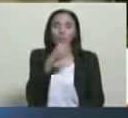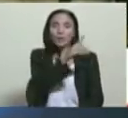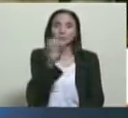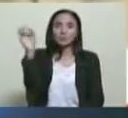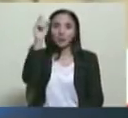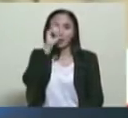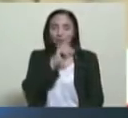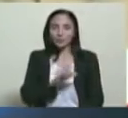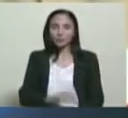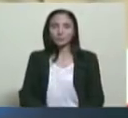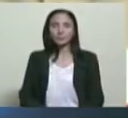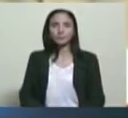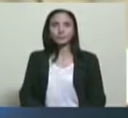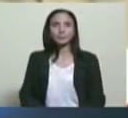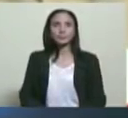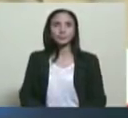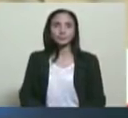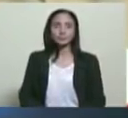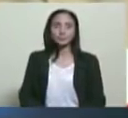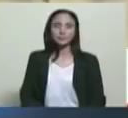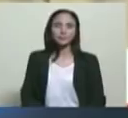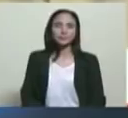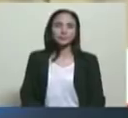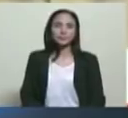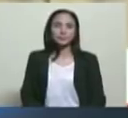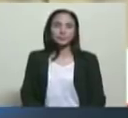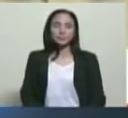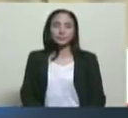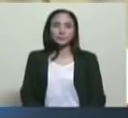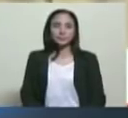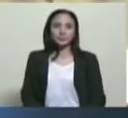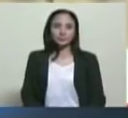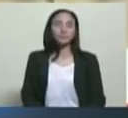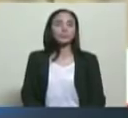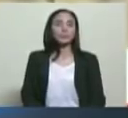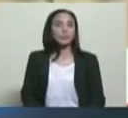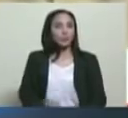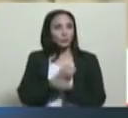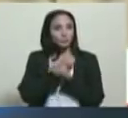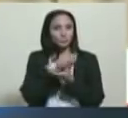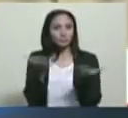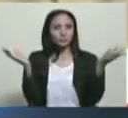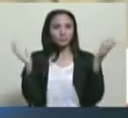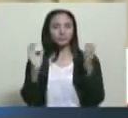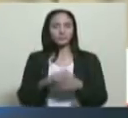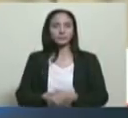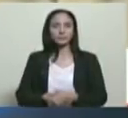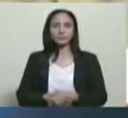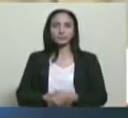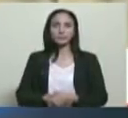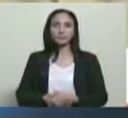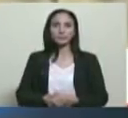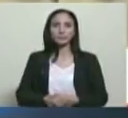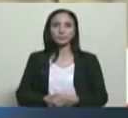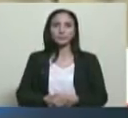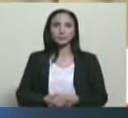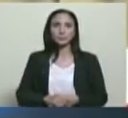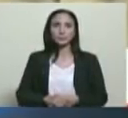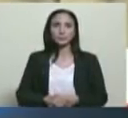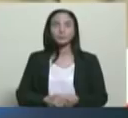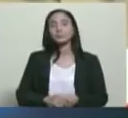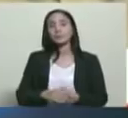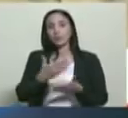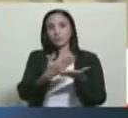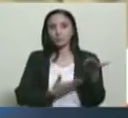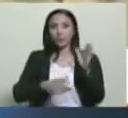levanta. Y poder contar esta historia bella que estamos viviendo. Me dejan aquí ustedes